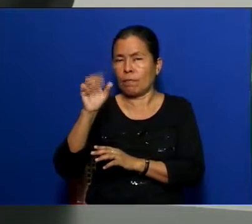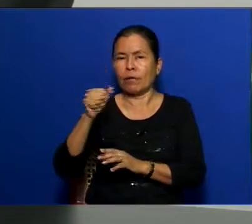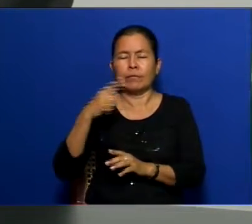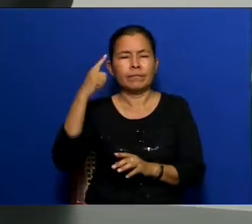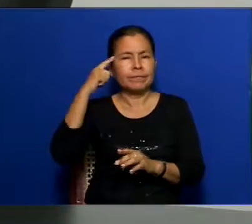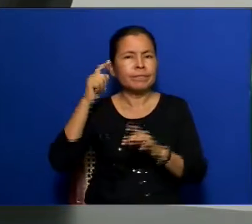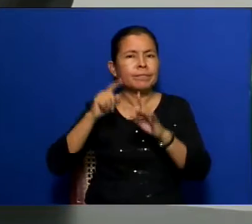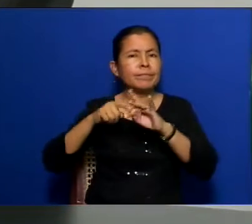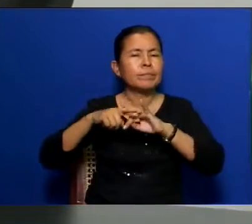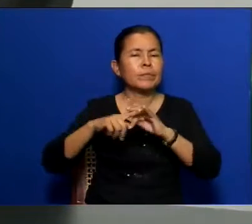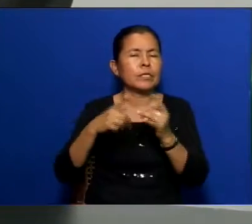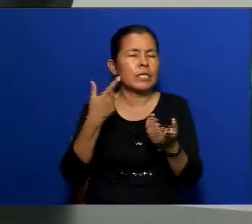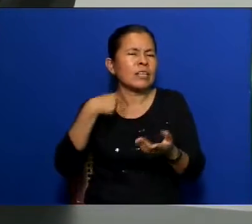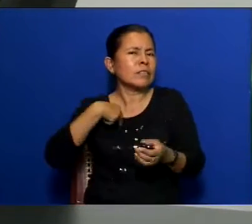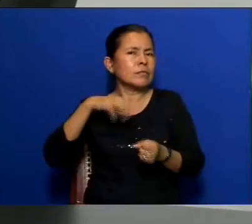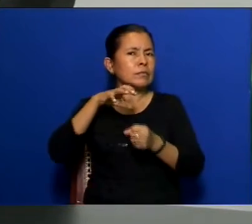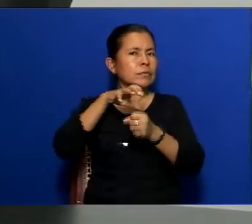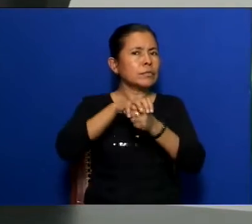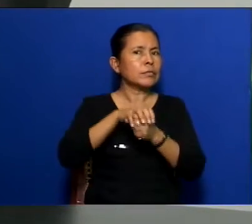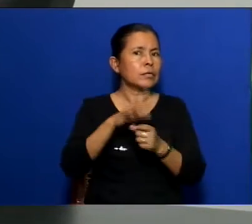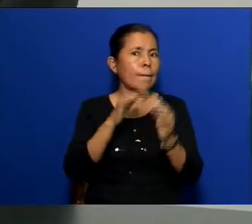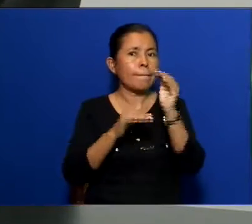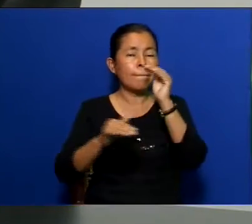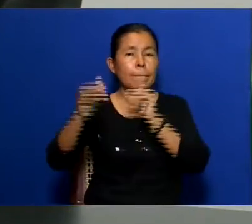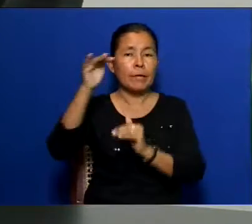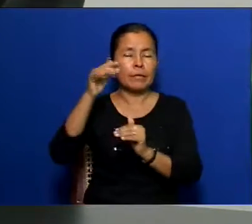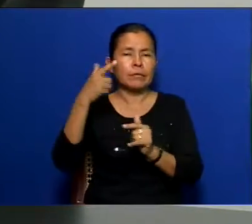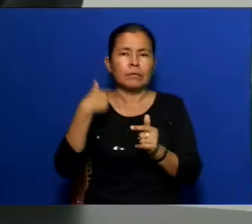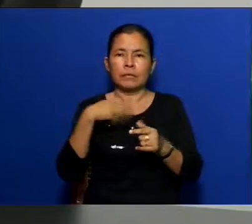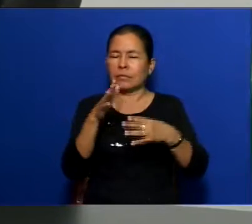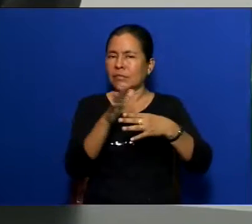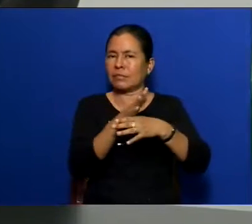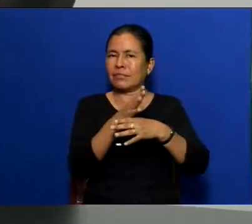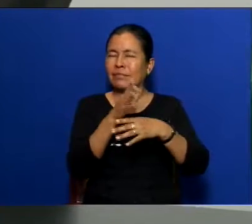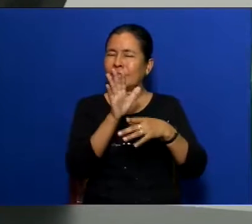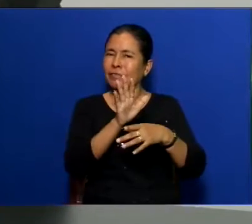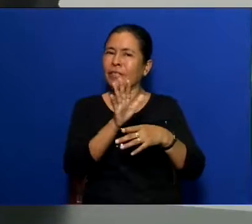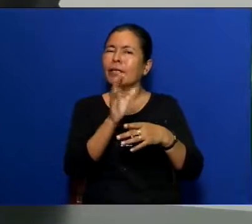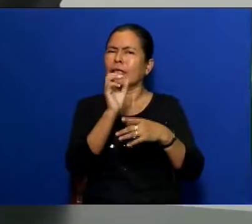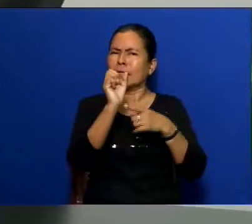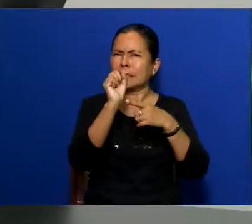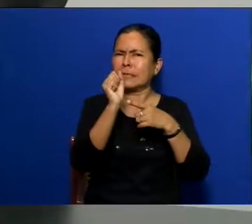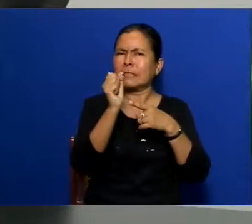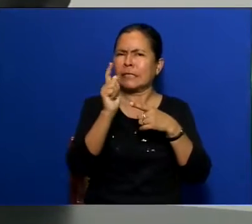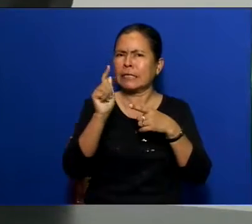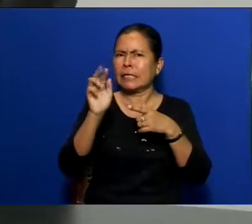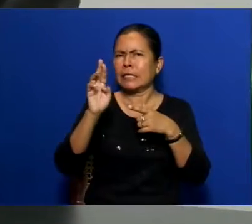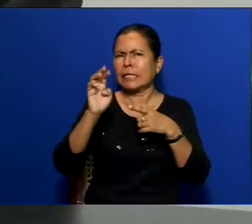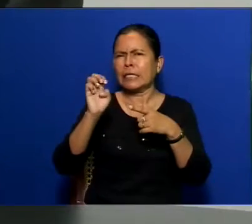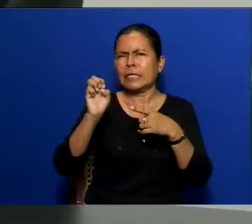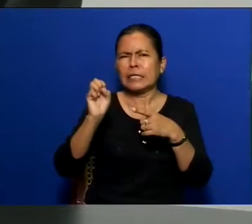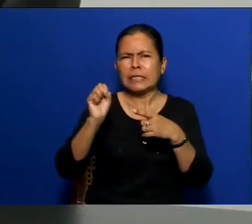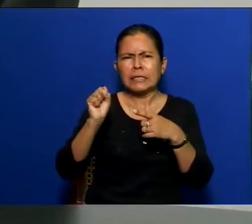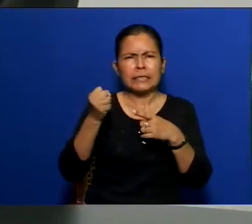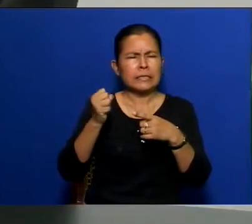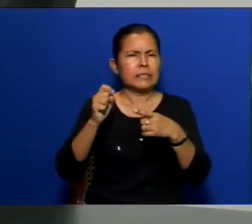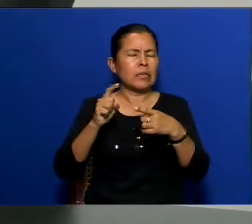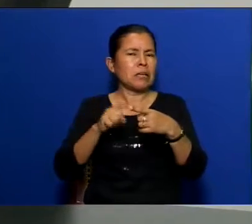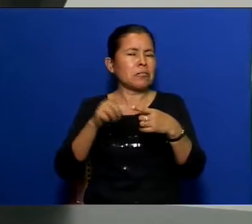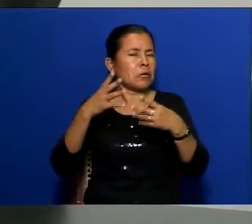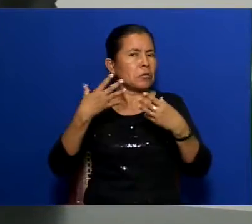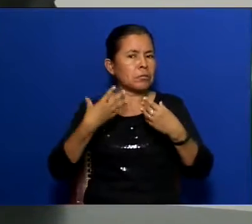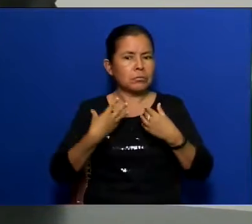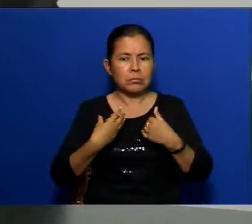situación psicológica, psíquica, más grave que el estrés. El estrés es una reacción que puede desaparecer una vez que